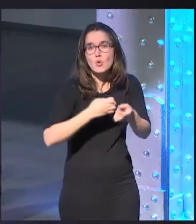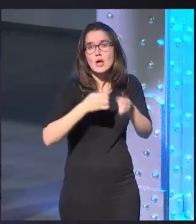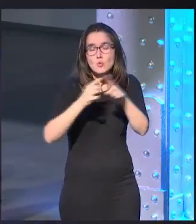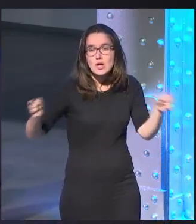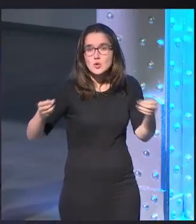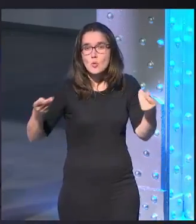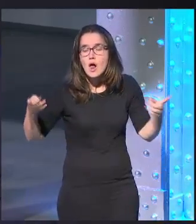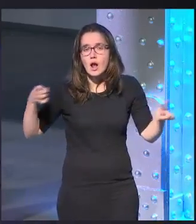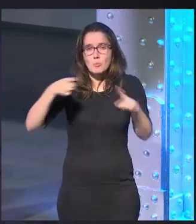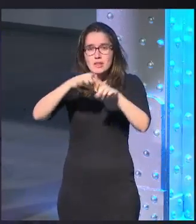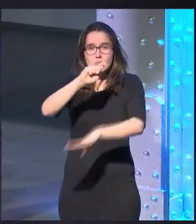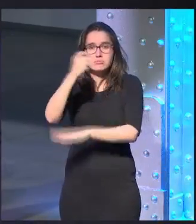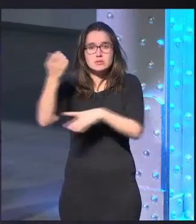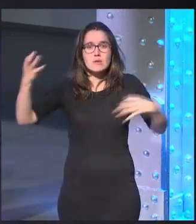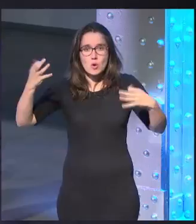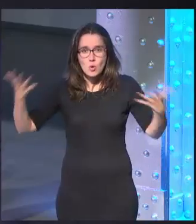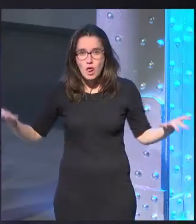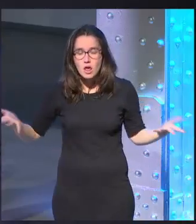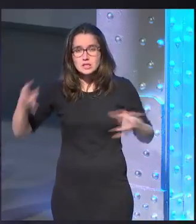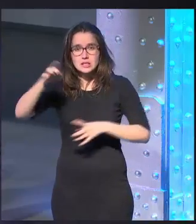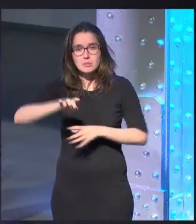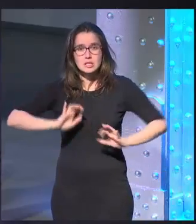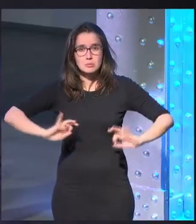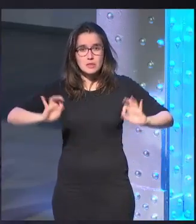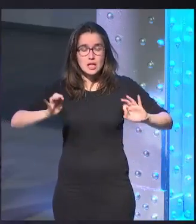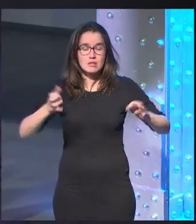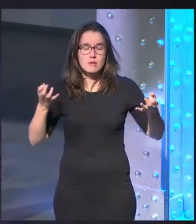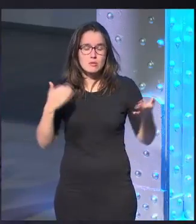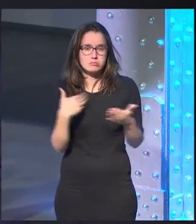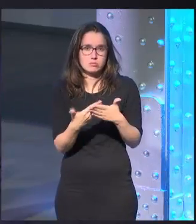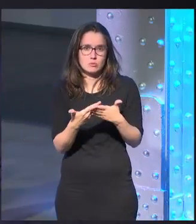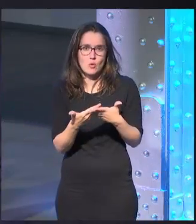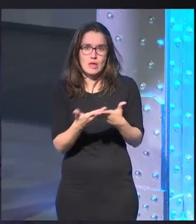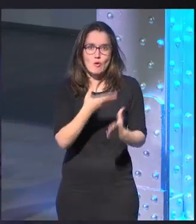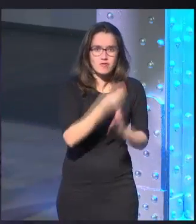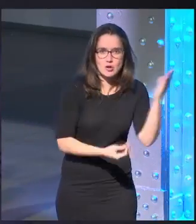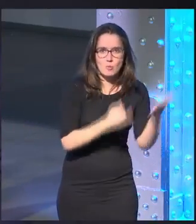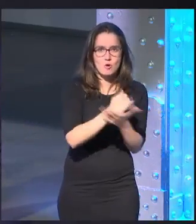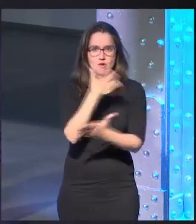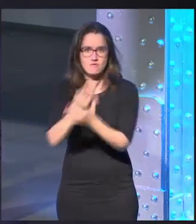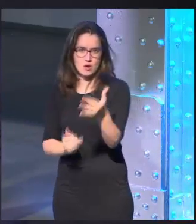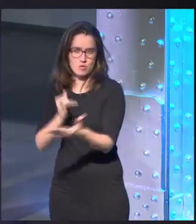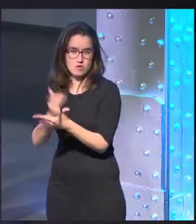qué hitos quieren conseguir, y luego, sobre todo, que hayan probado y fallado.